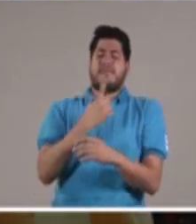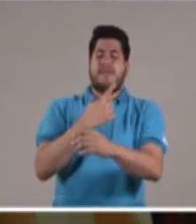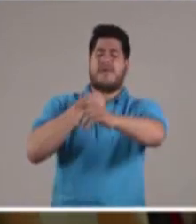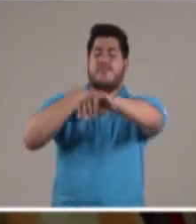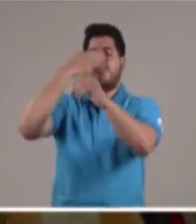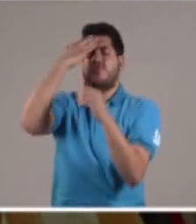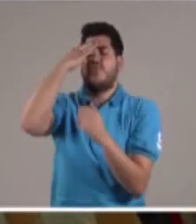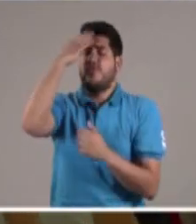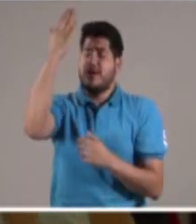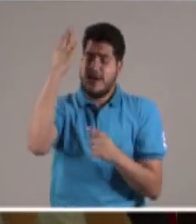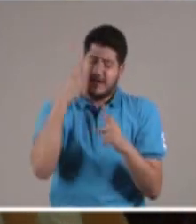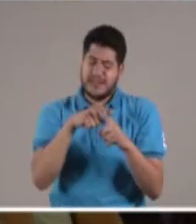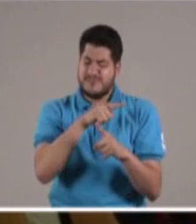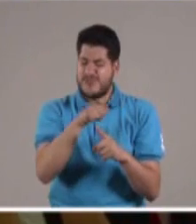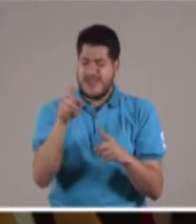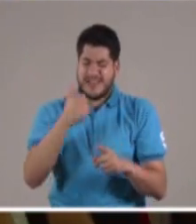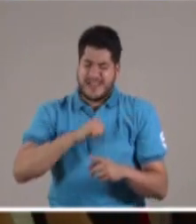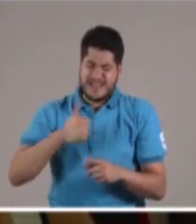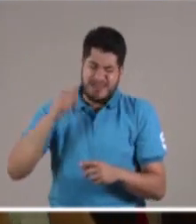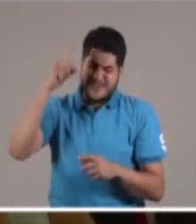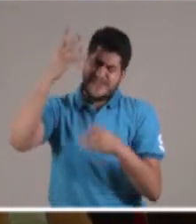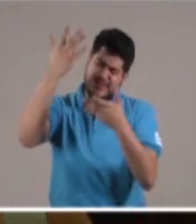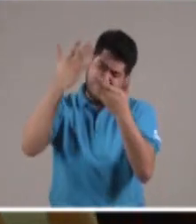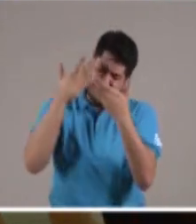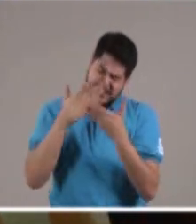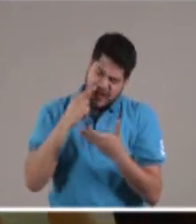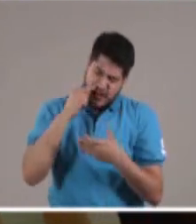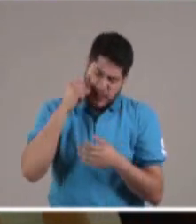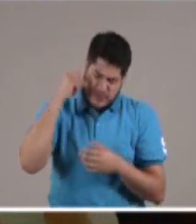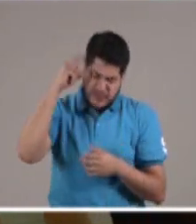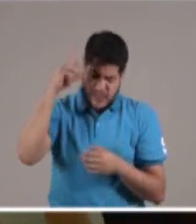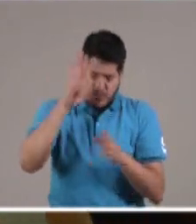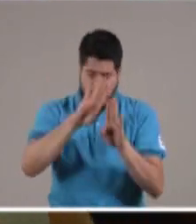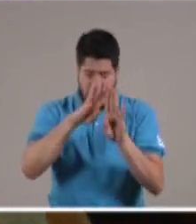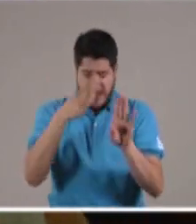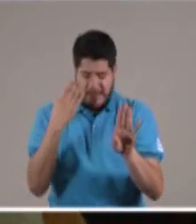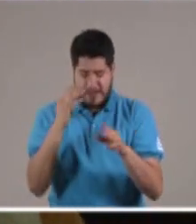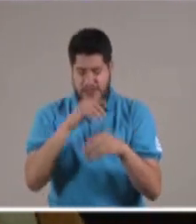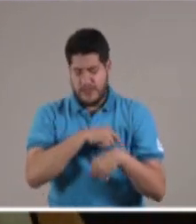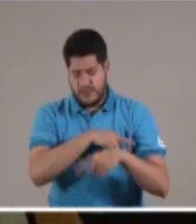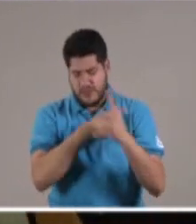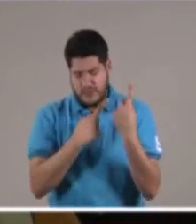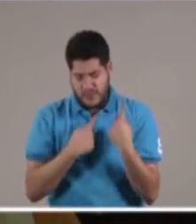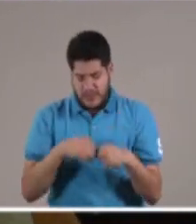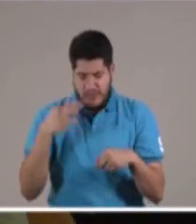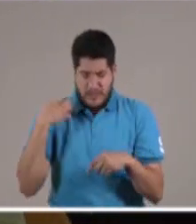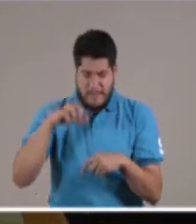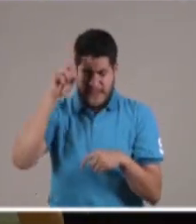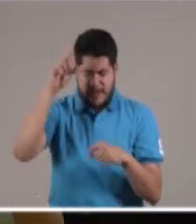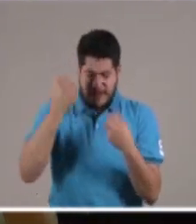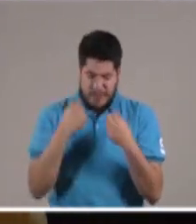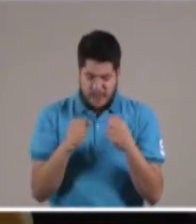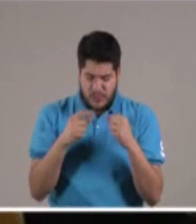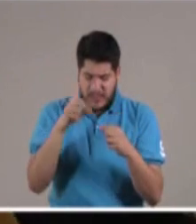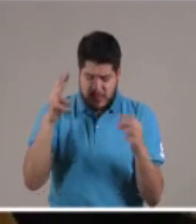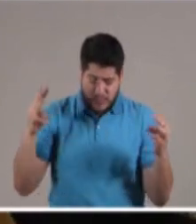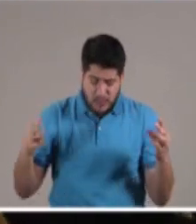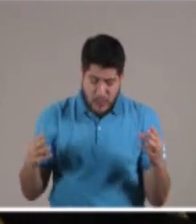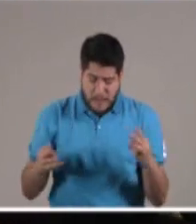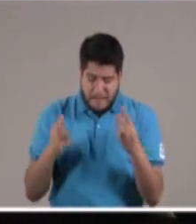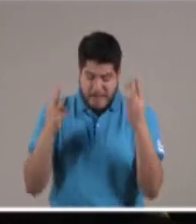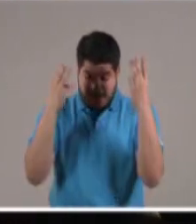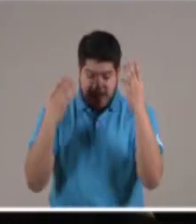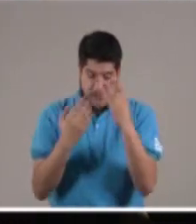te estoy dando gracias por estas almas que tú has traído señor abriendo su corazón para que tú operes el milagro en un nacimiento